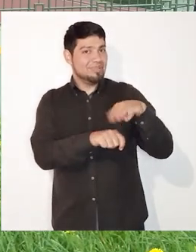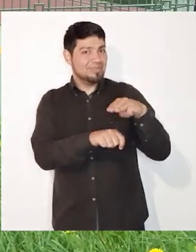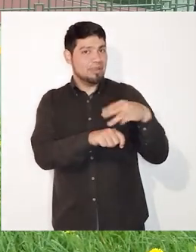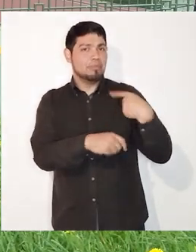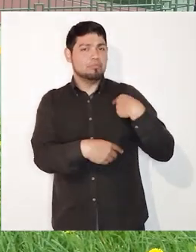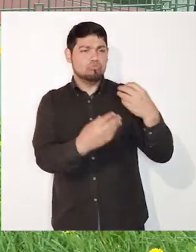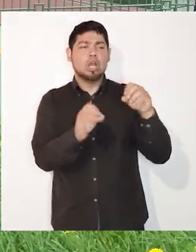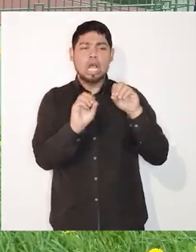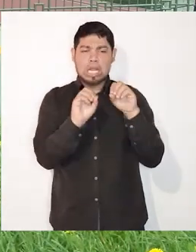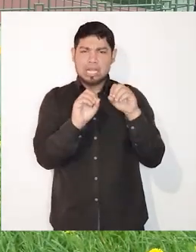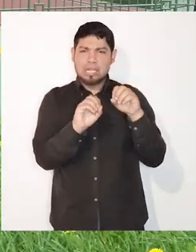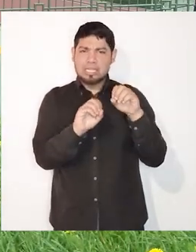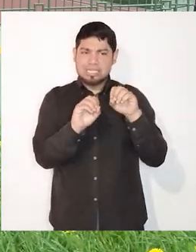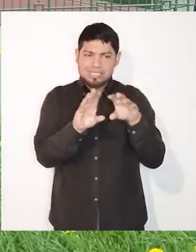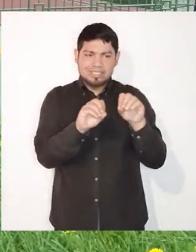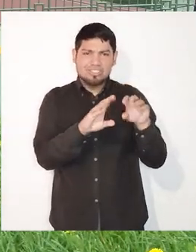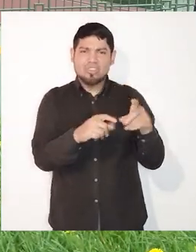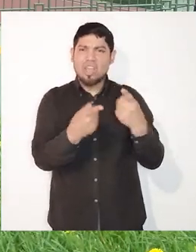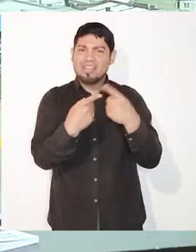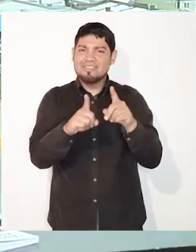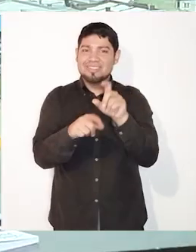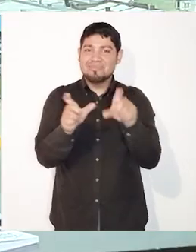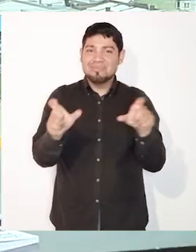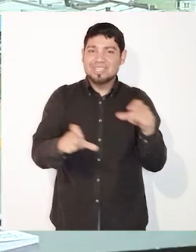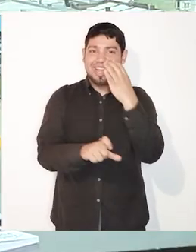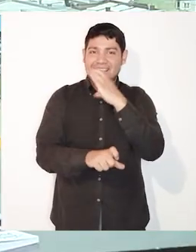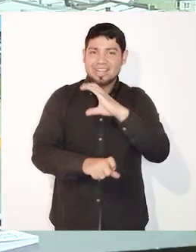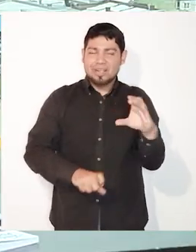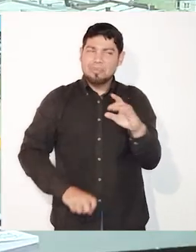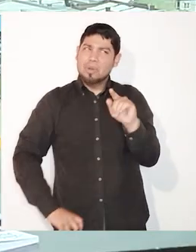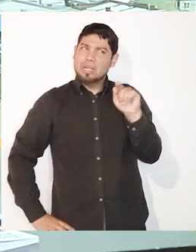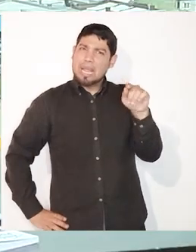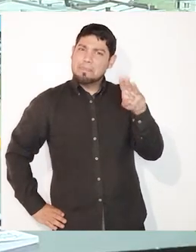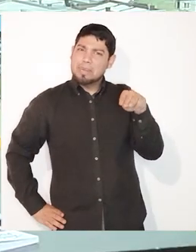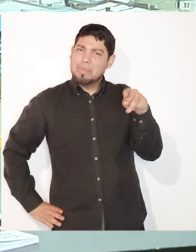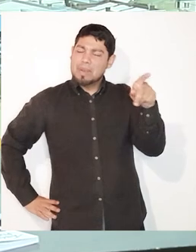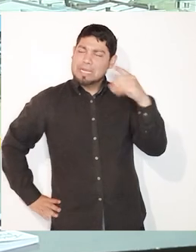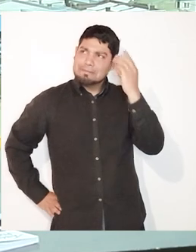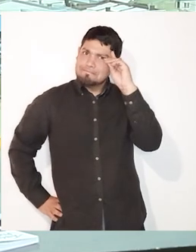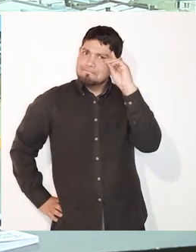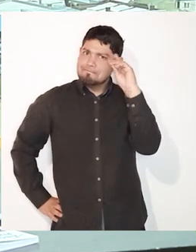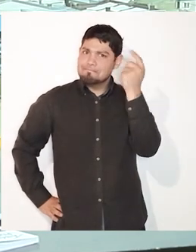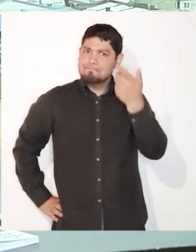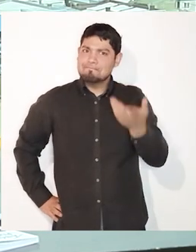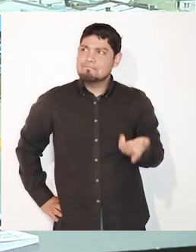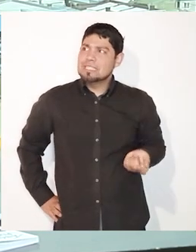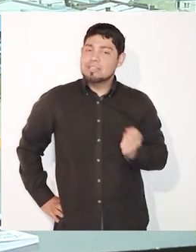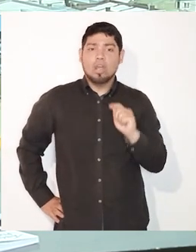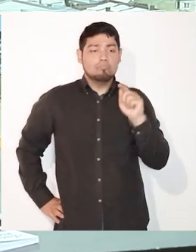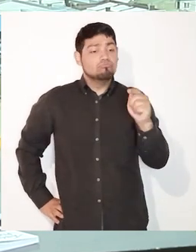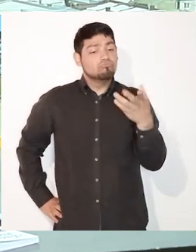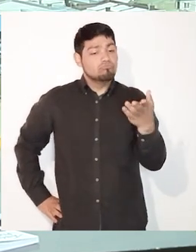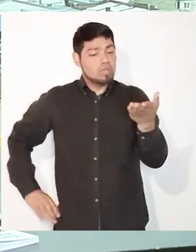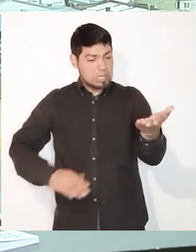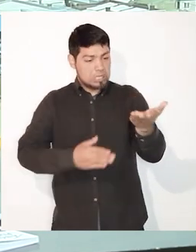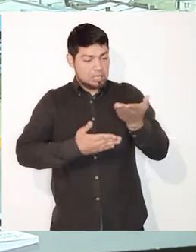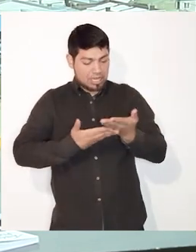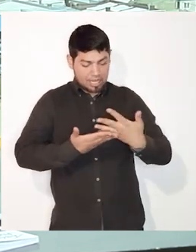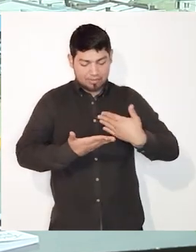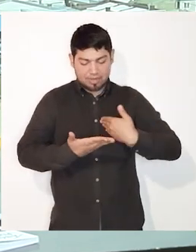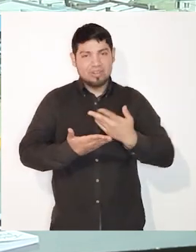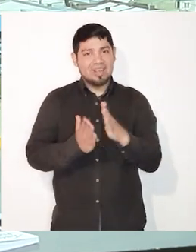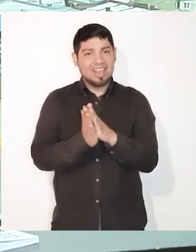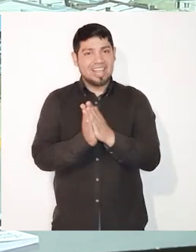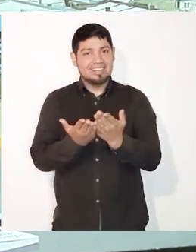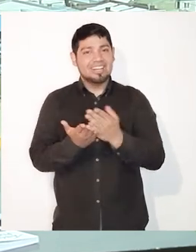que enseñó a leer a muchos campesinos, tuvo la interesante idea de darme a leer una